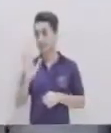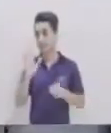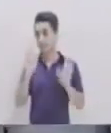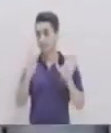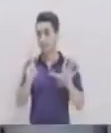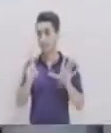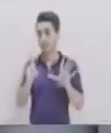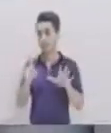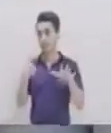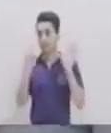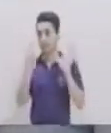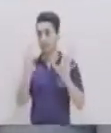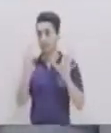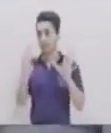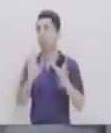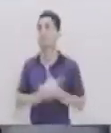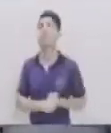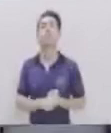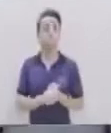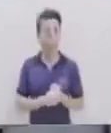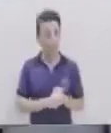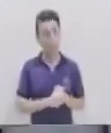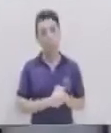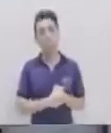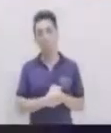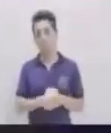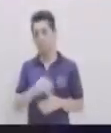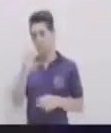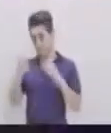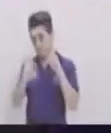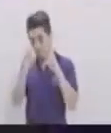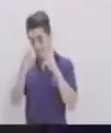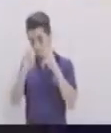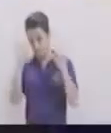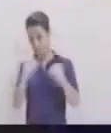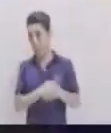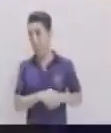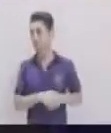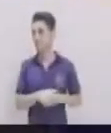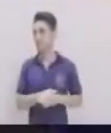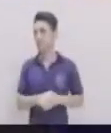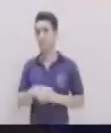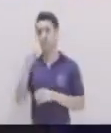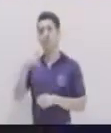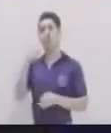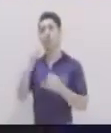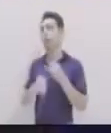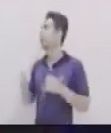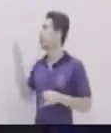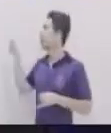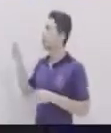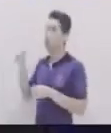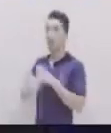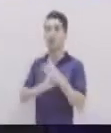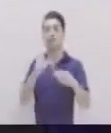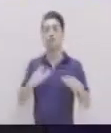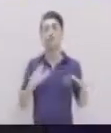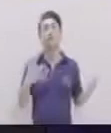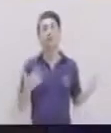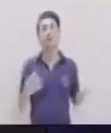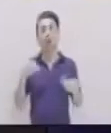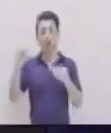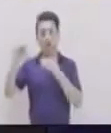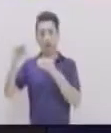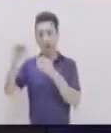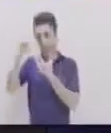4, 5, 6 y 7. Perfecto. Ahora la última fruta, que sería el